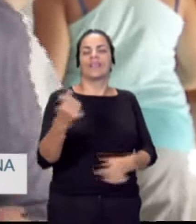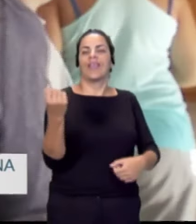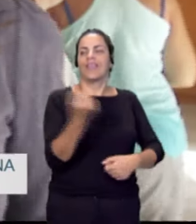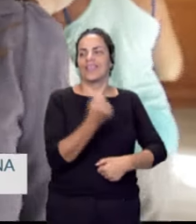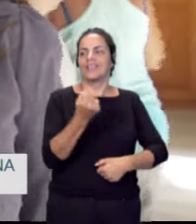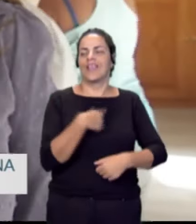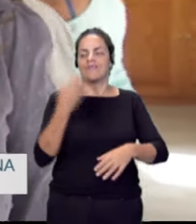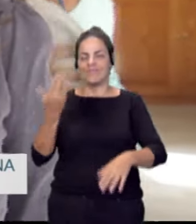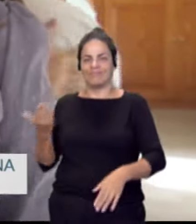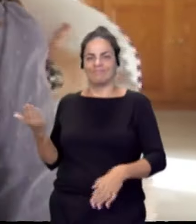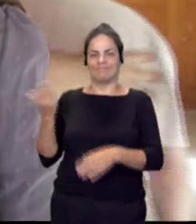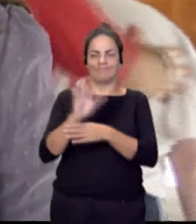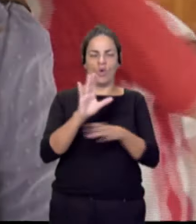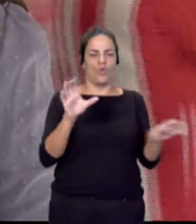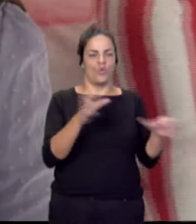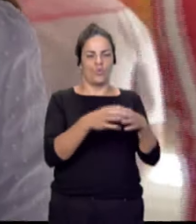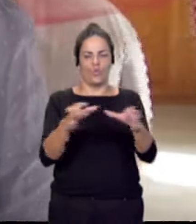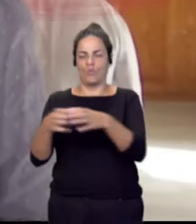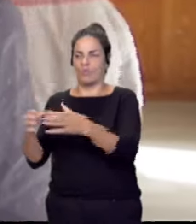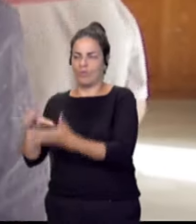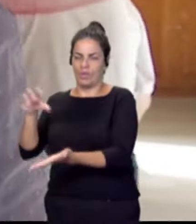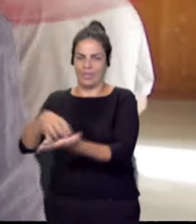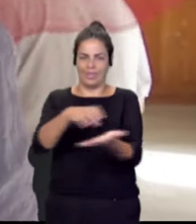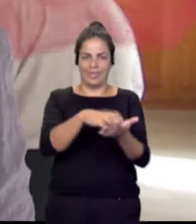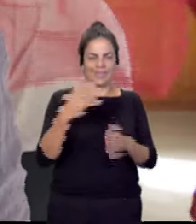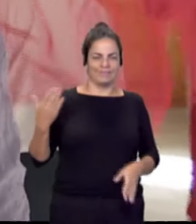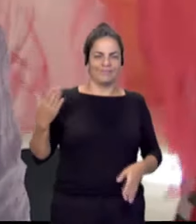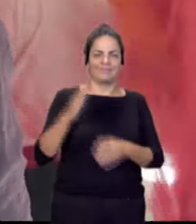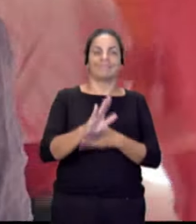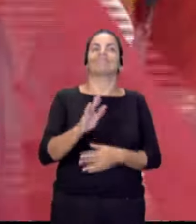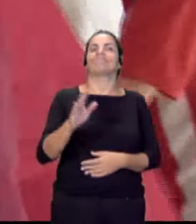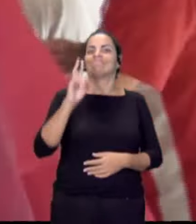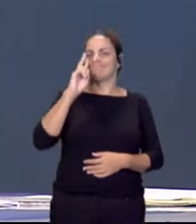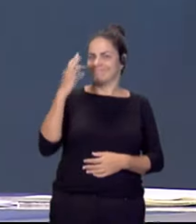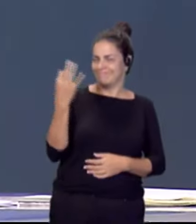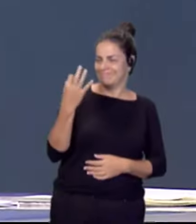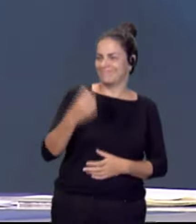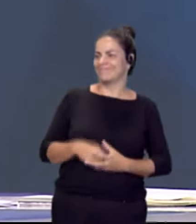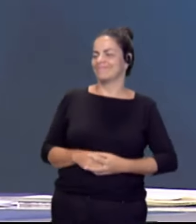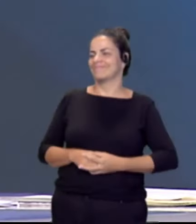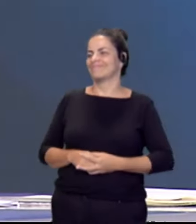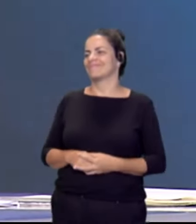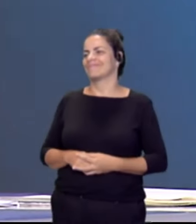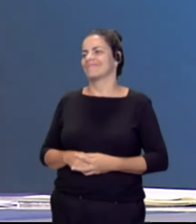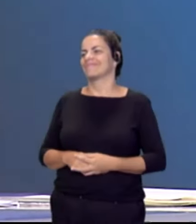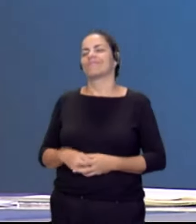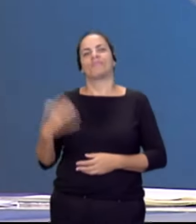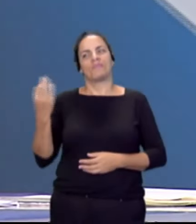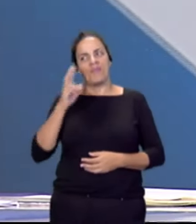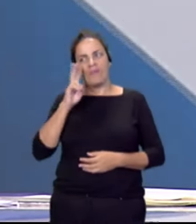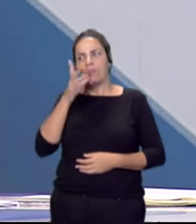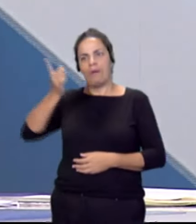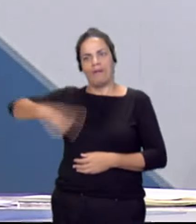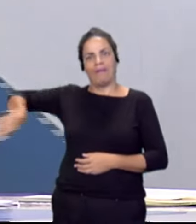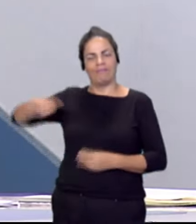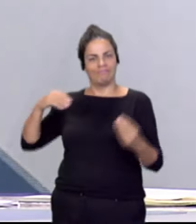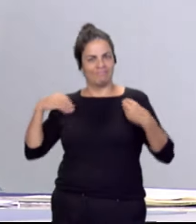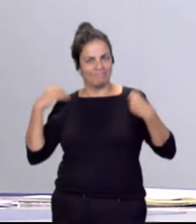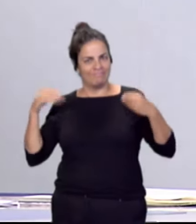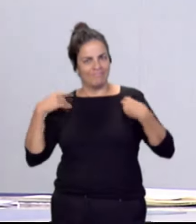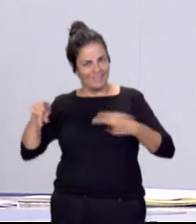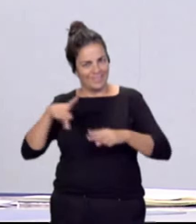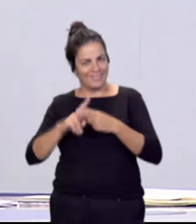en común con los diferentes cepas. No se lo pierdan. Bueno, hay que perdérselo, hay que ver qué bien se lo están pasando en ese taller,